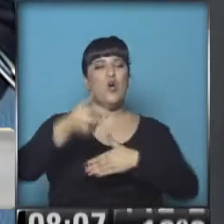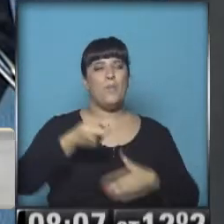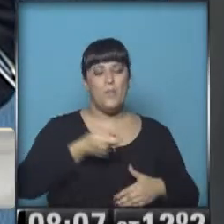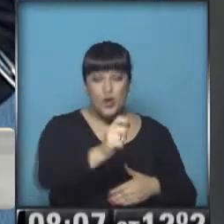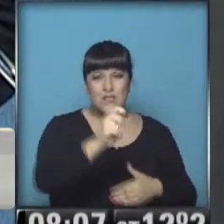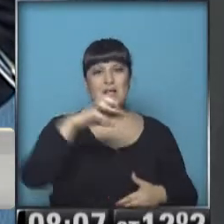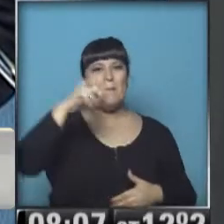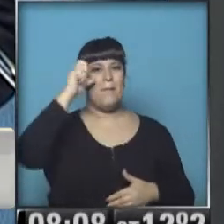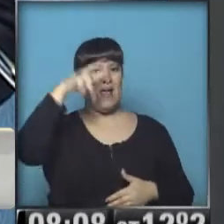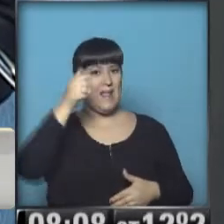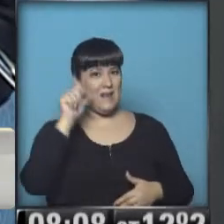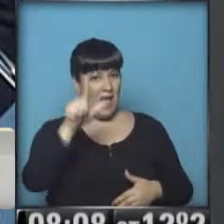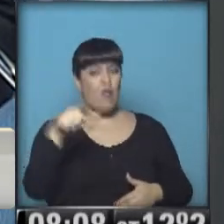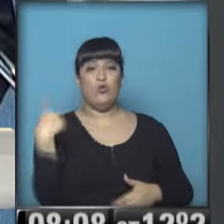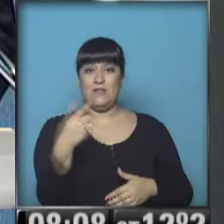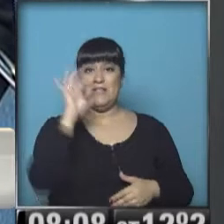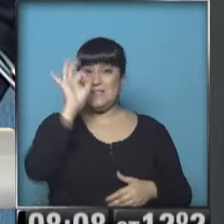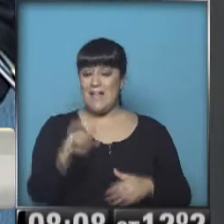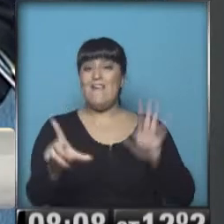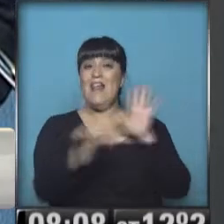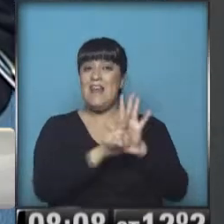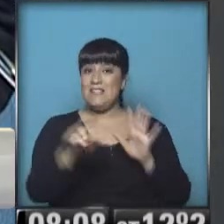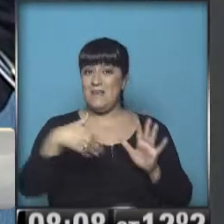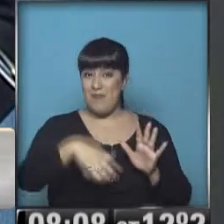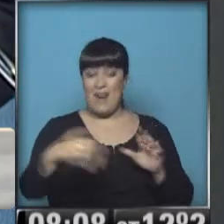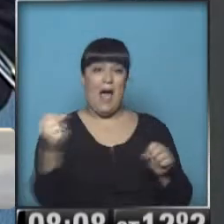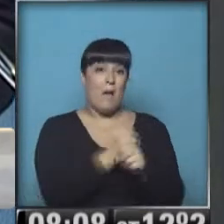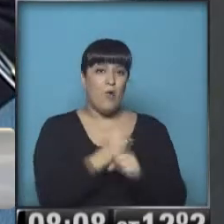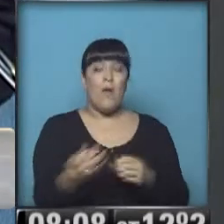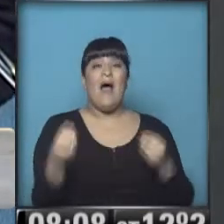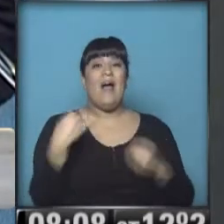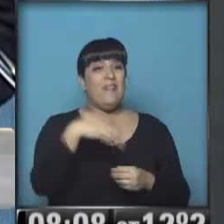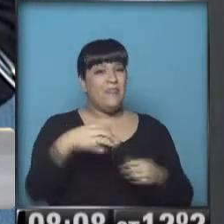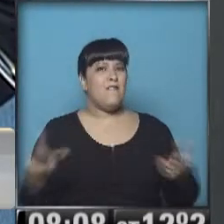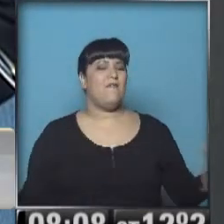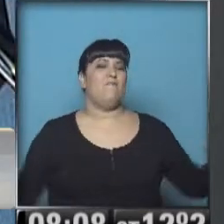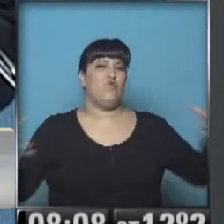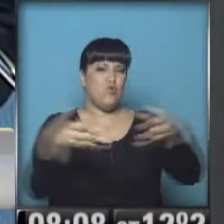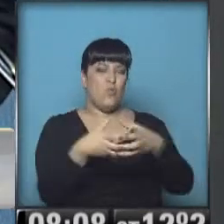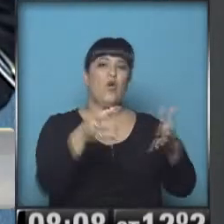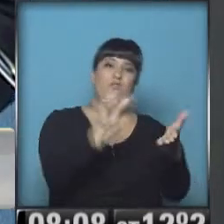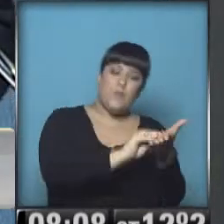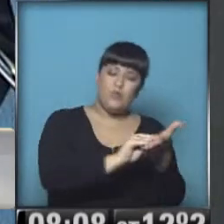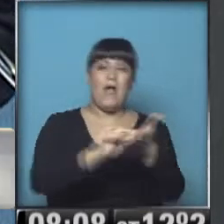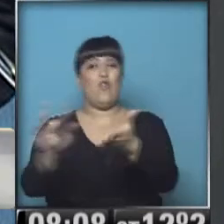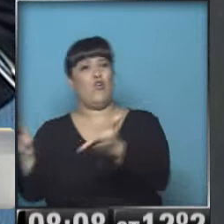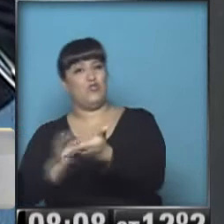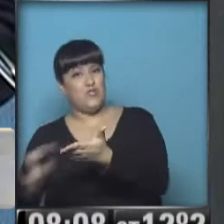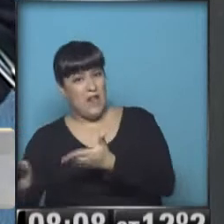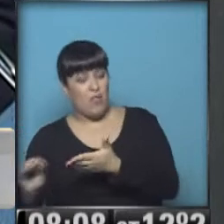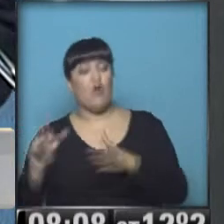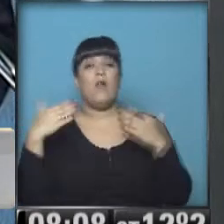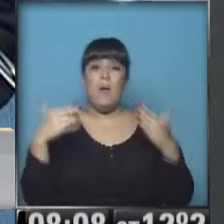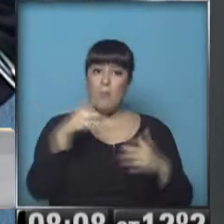sabe en el proceso de formación y sanción de las leyes no puede hacer un o un conjunto de legisladores en el ámbito del congreso lo puede hacer el poder